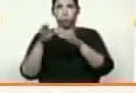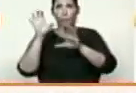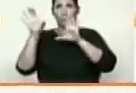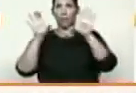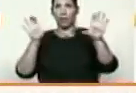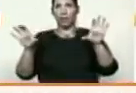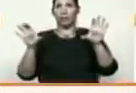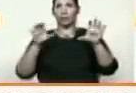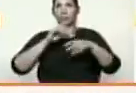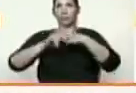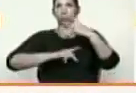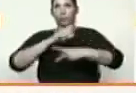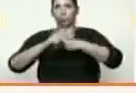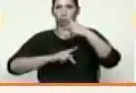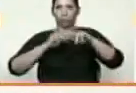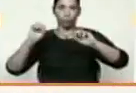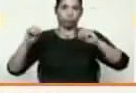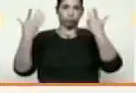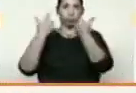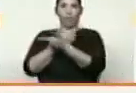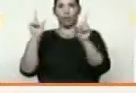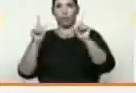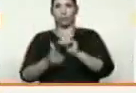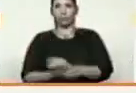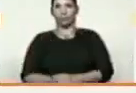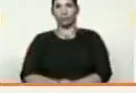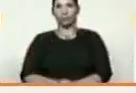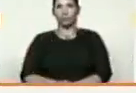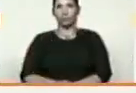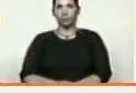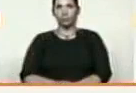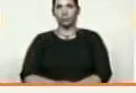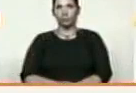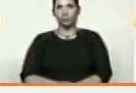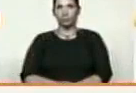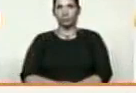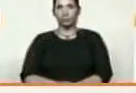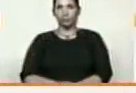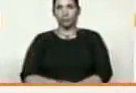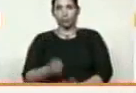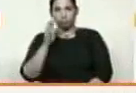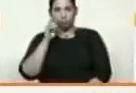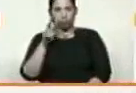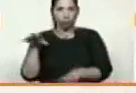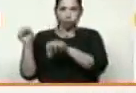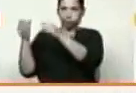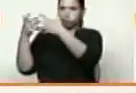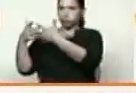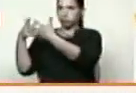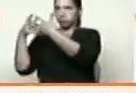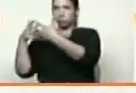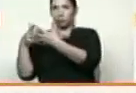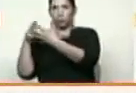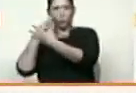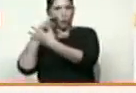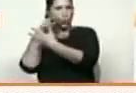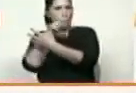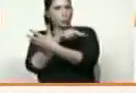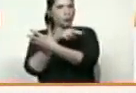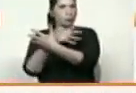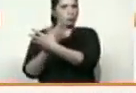en procesos emancipadores. Y eso lo vio el imperialismo. Todos esos cambios impactó el